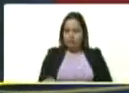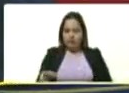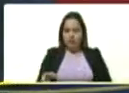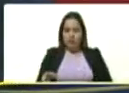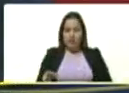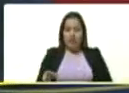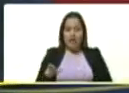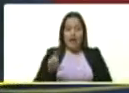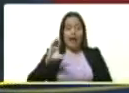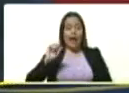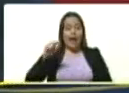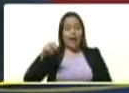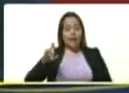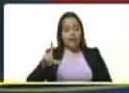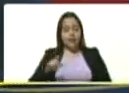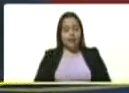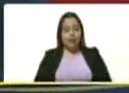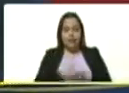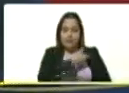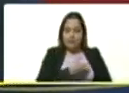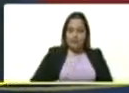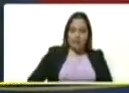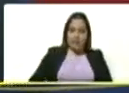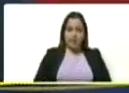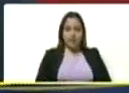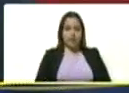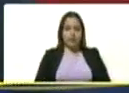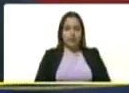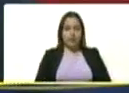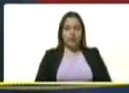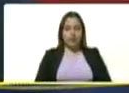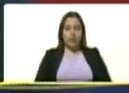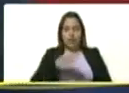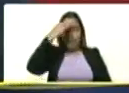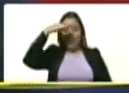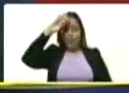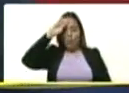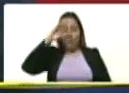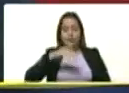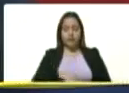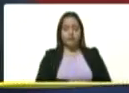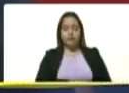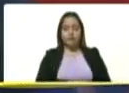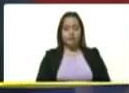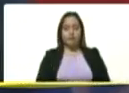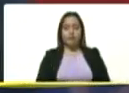Bermúdez, presidente de la República de Cuba.